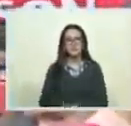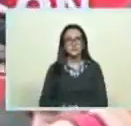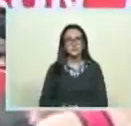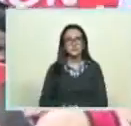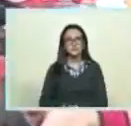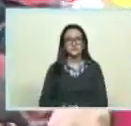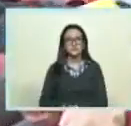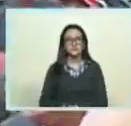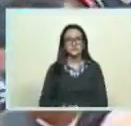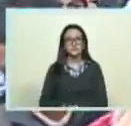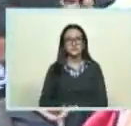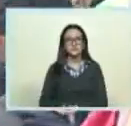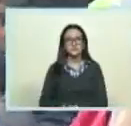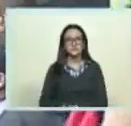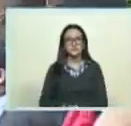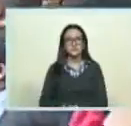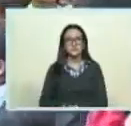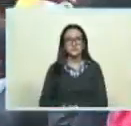Por ahora,